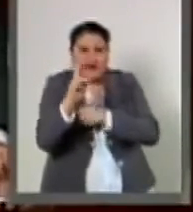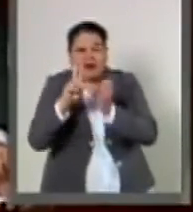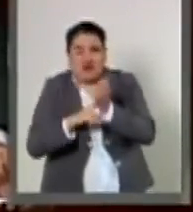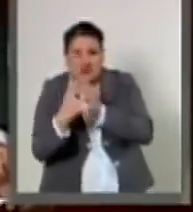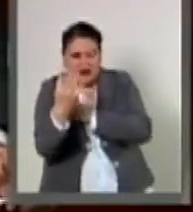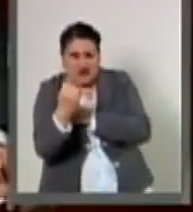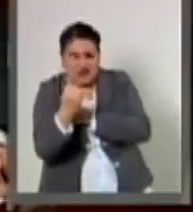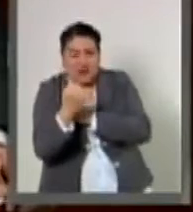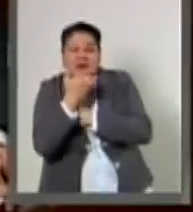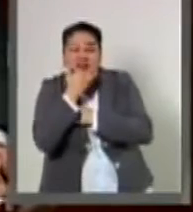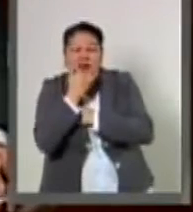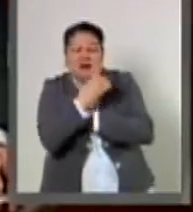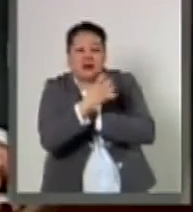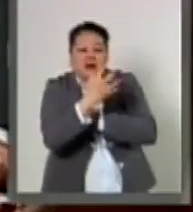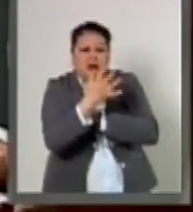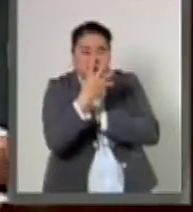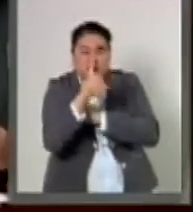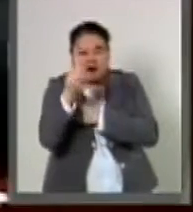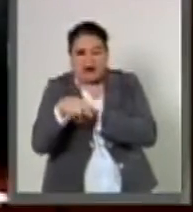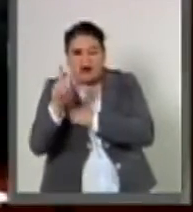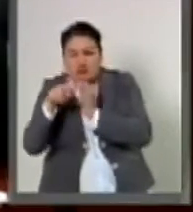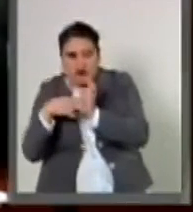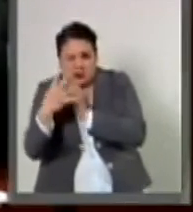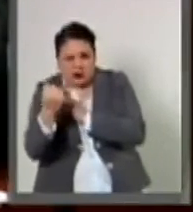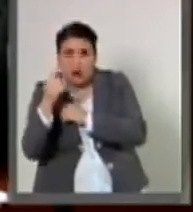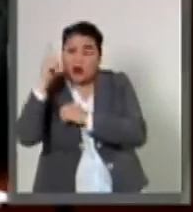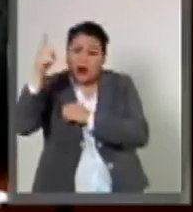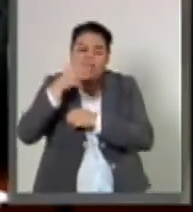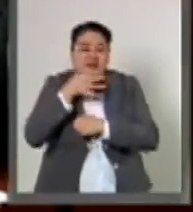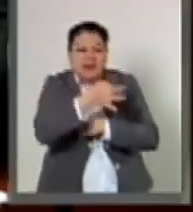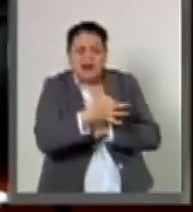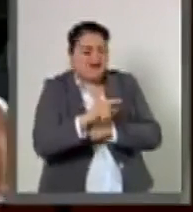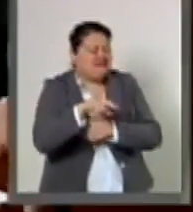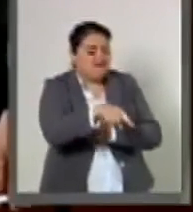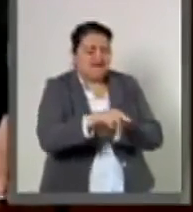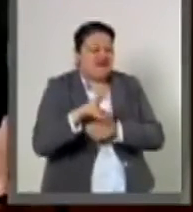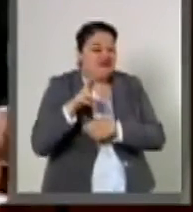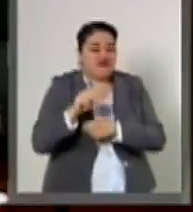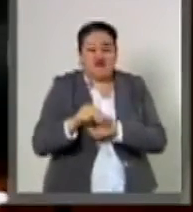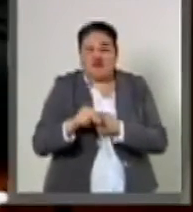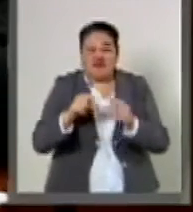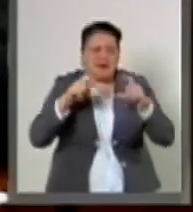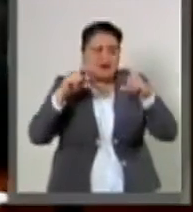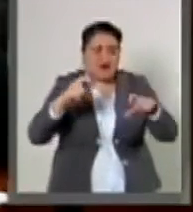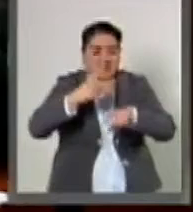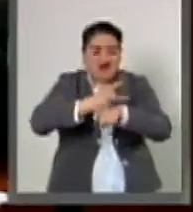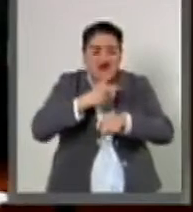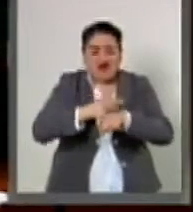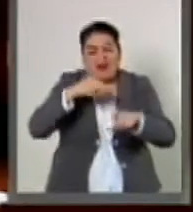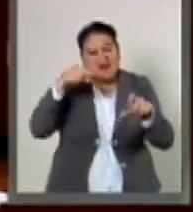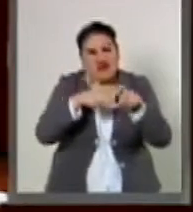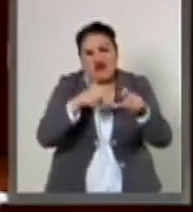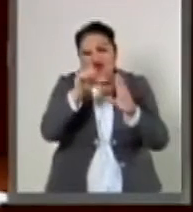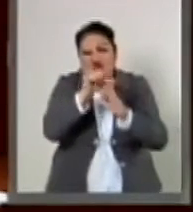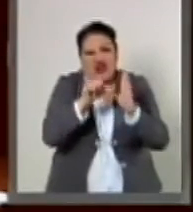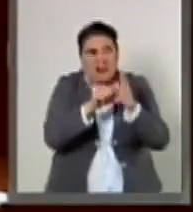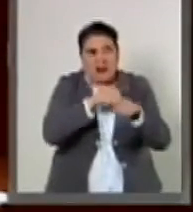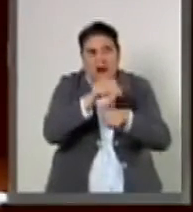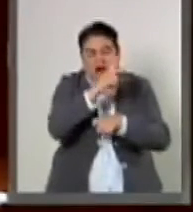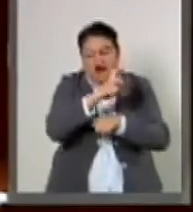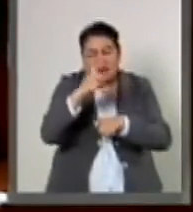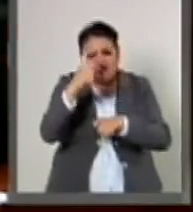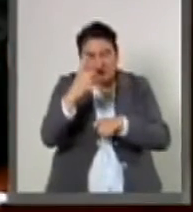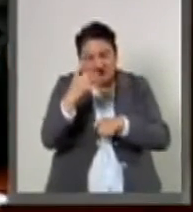154/2009, diagonal 2009, ha determinado la inconstitucionalidad del párrafo segundo del artículo 130